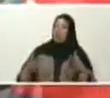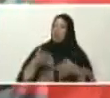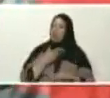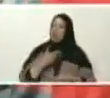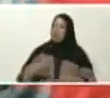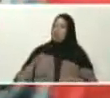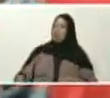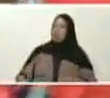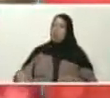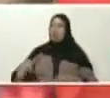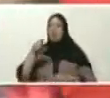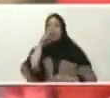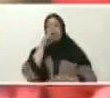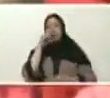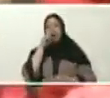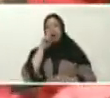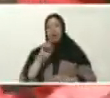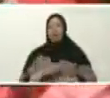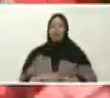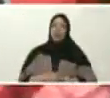presidente de